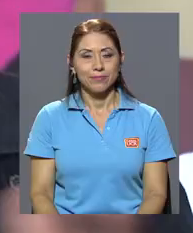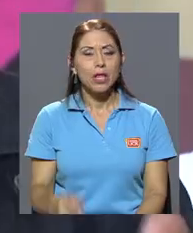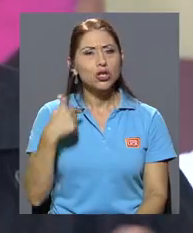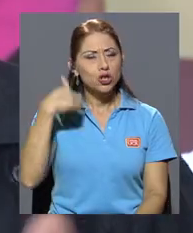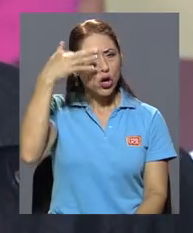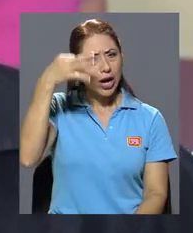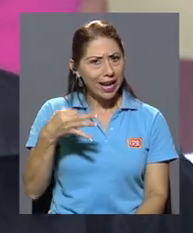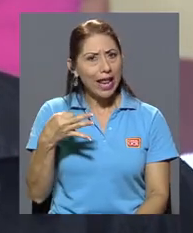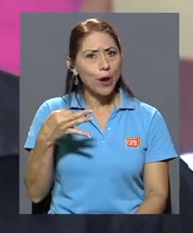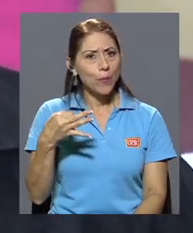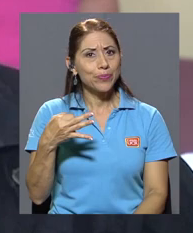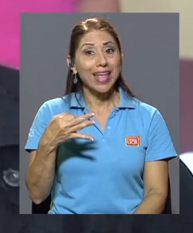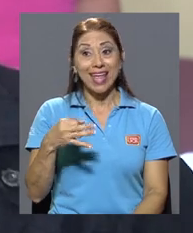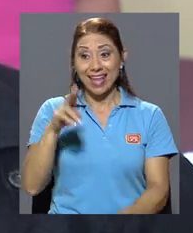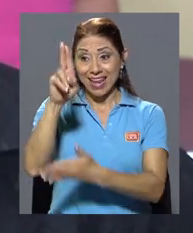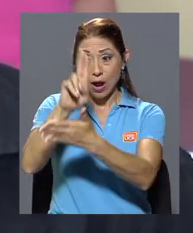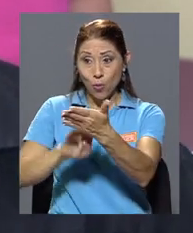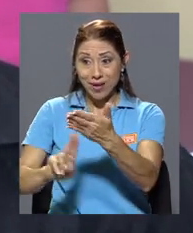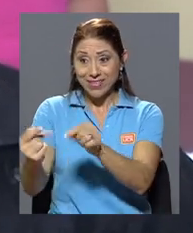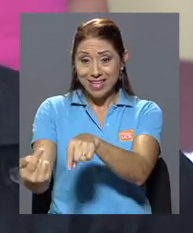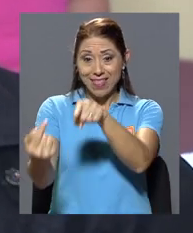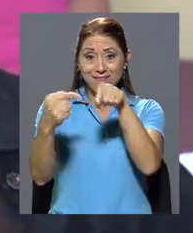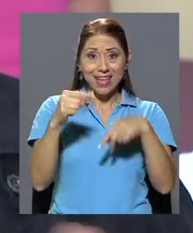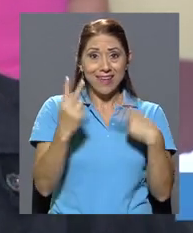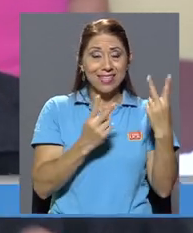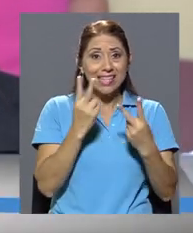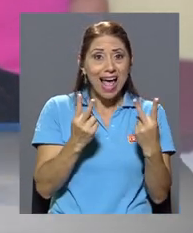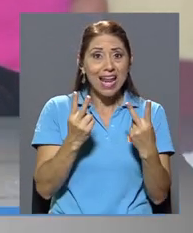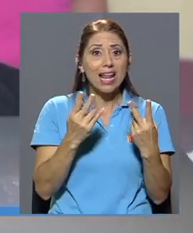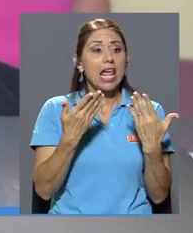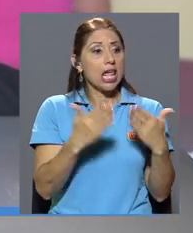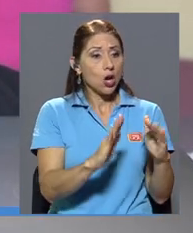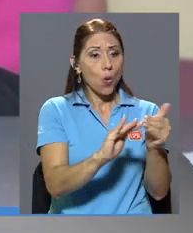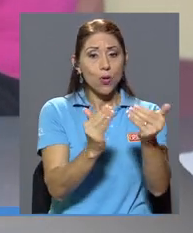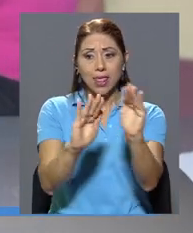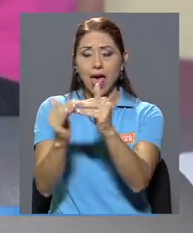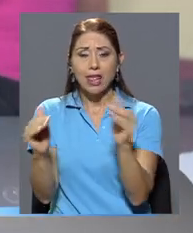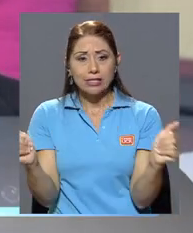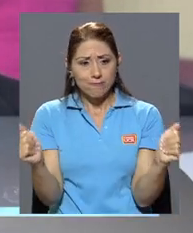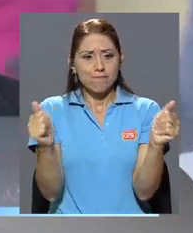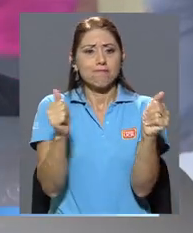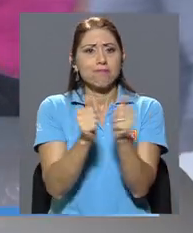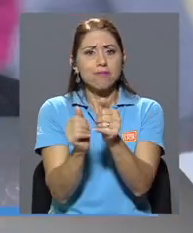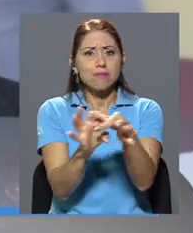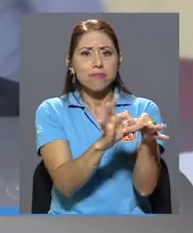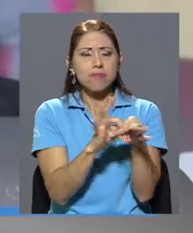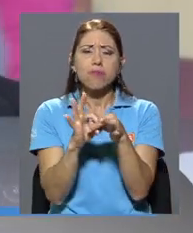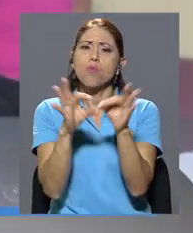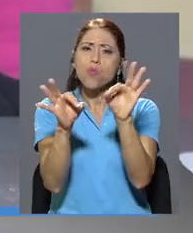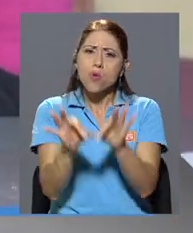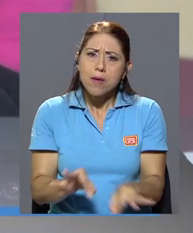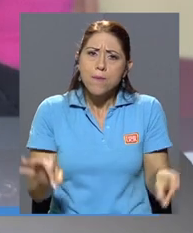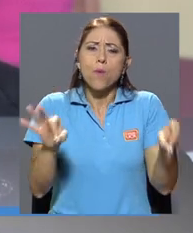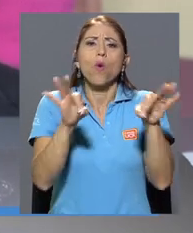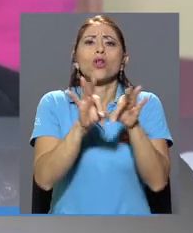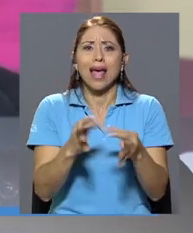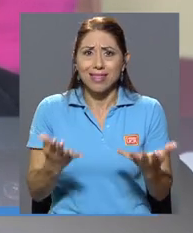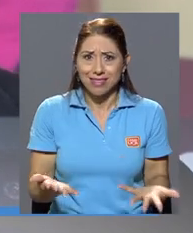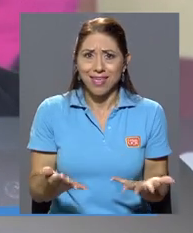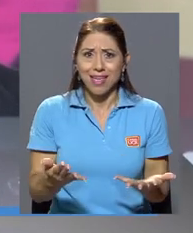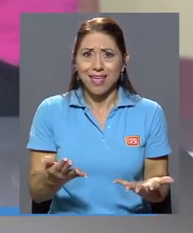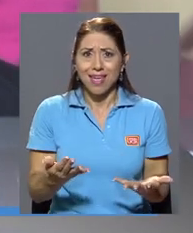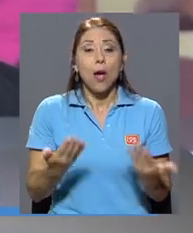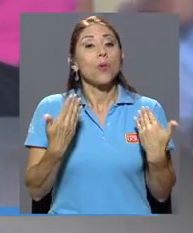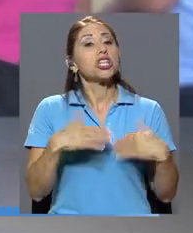Creo que la visita de la universidad y la unión y la unificación de las comunidades es muy importante, porque queda atrás el no